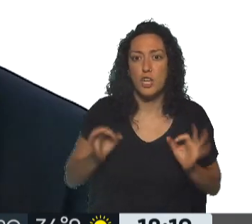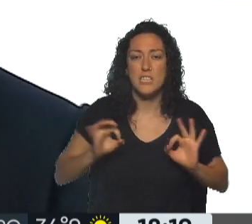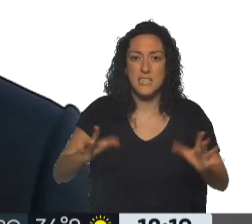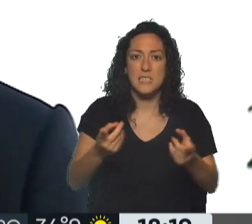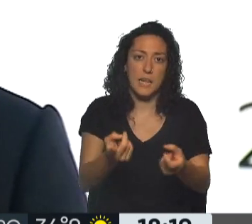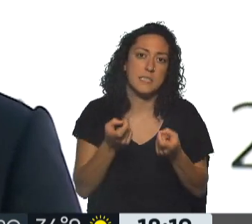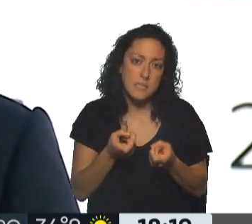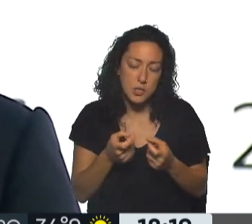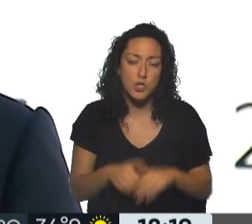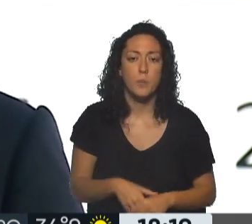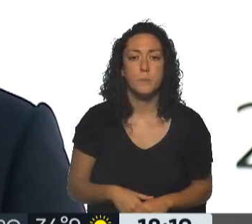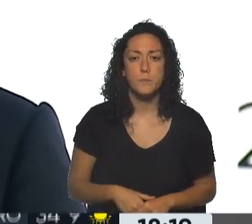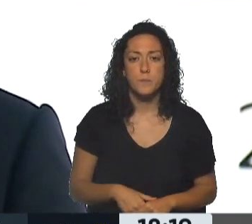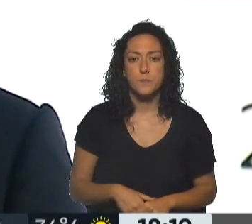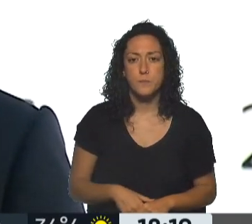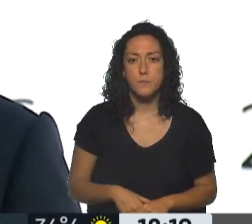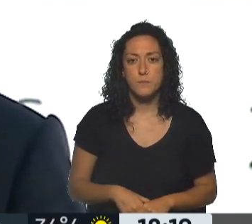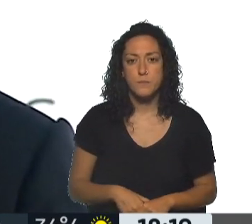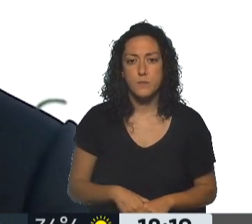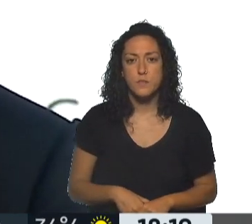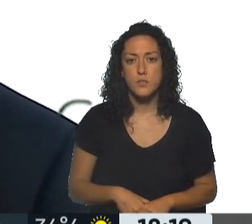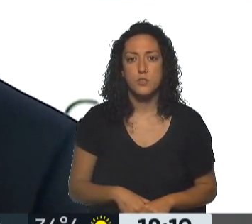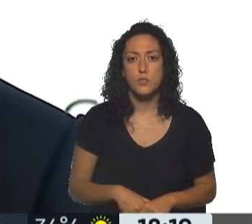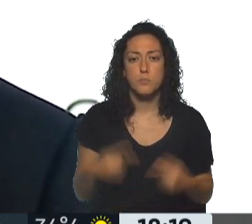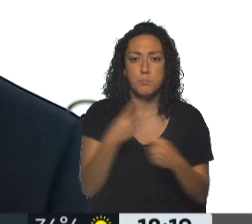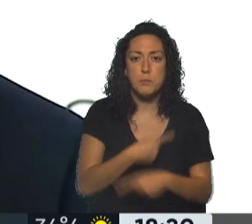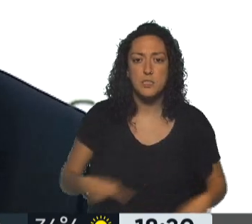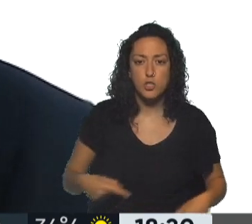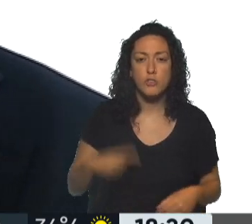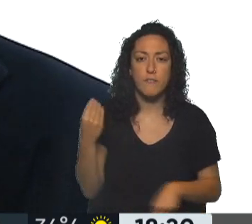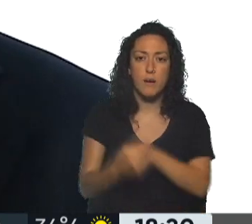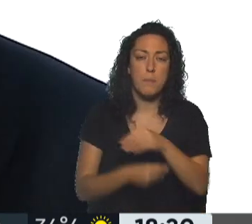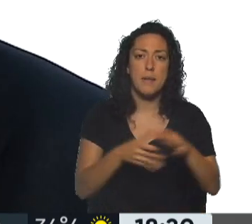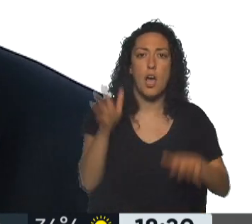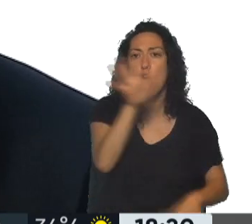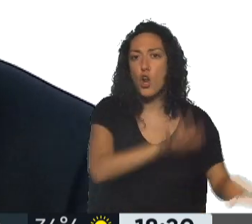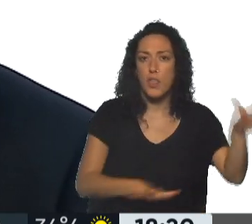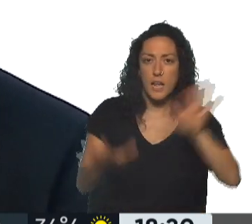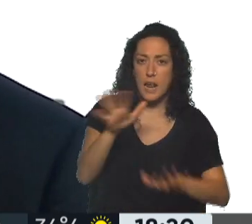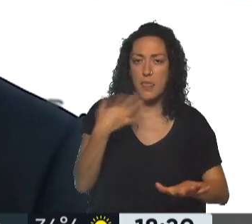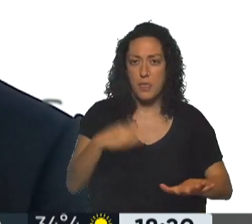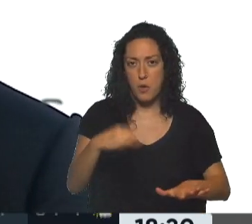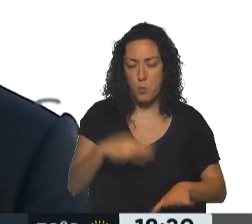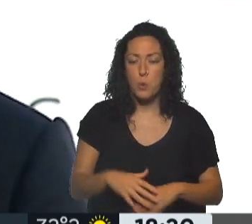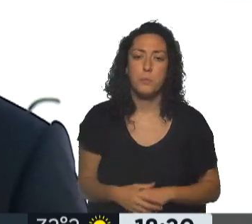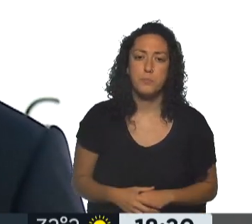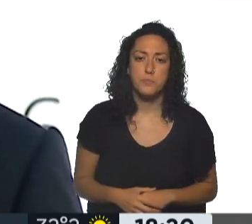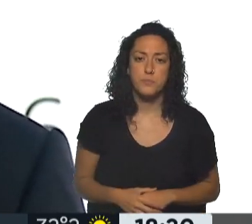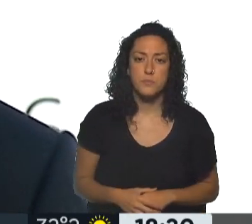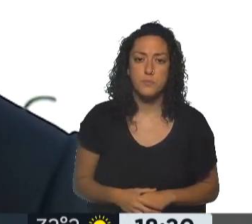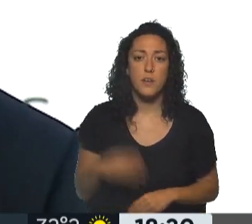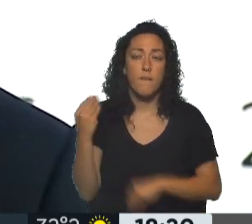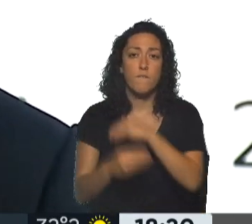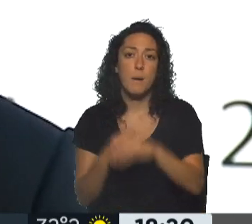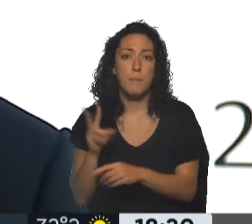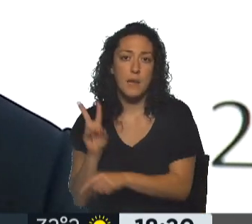licencia, necesito ordenar mis cosas familiares, necesito contener a la